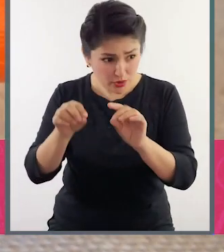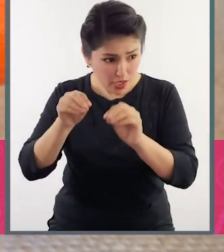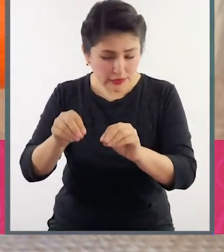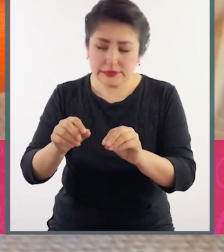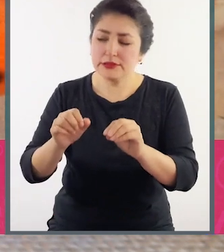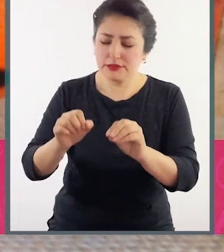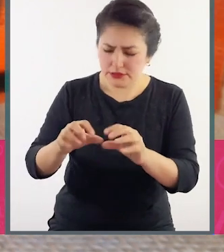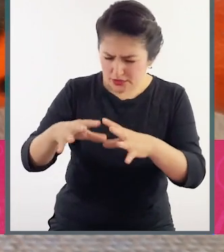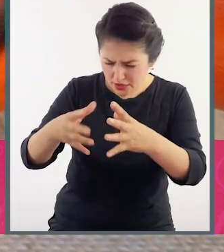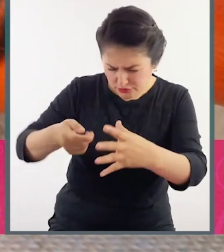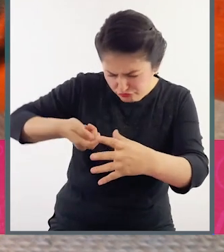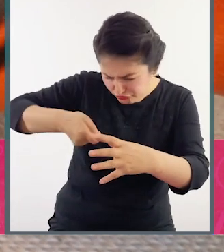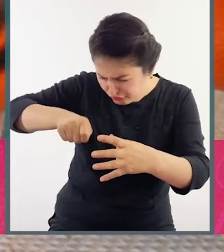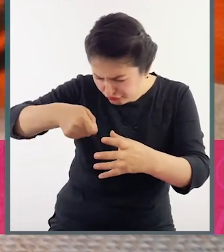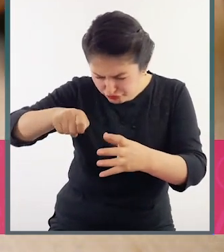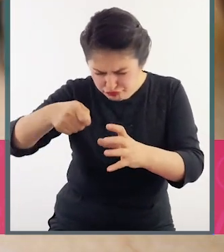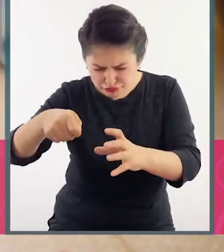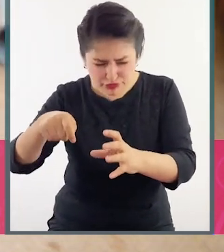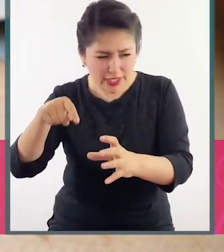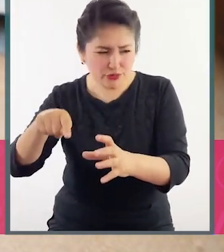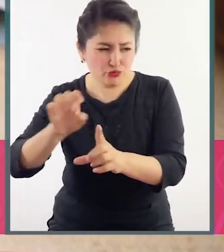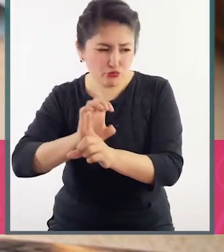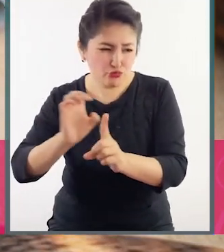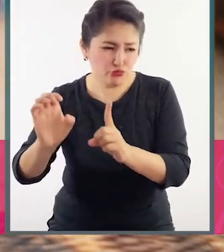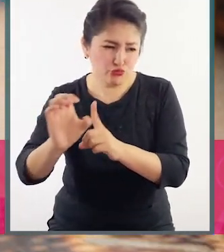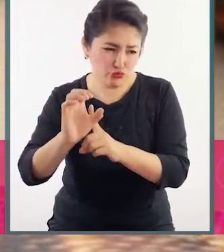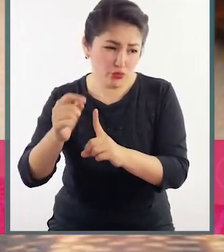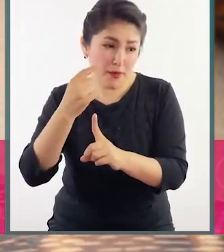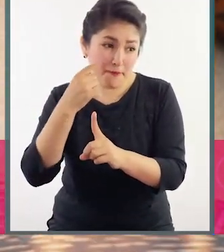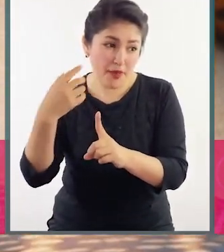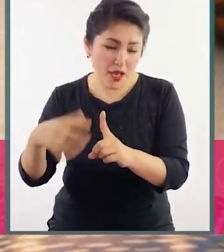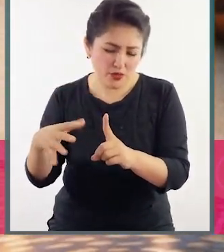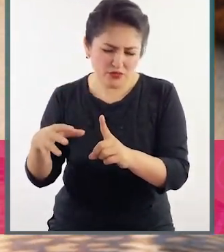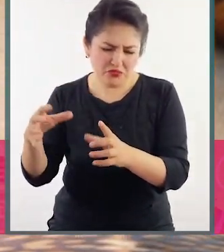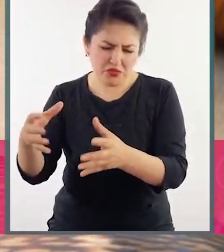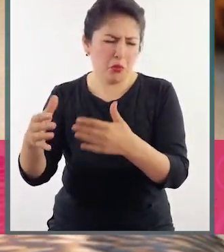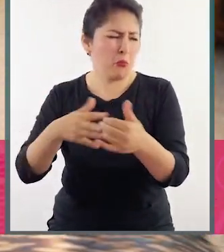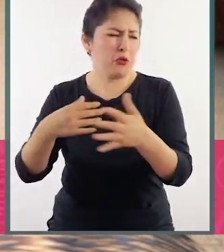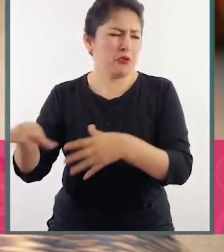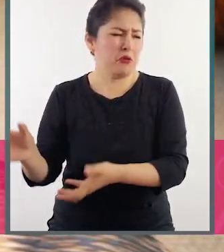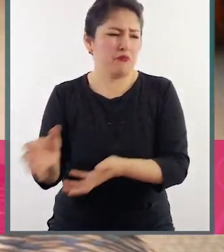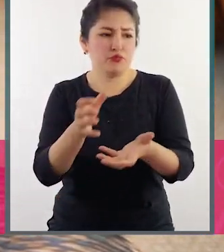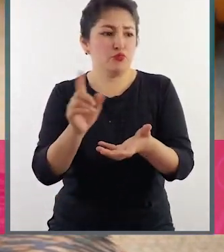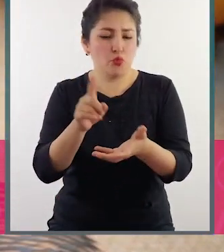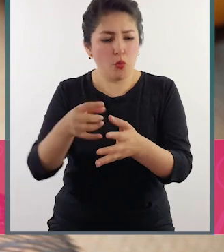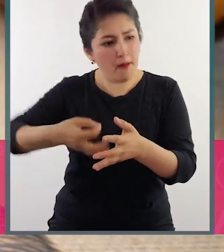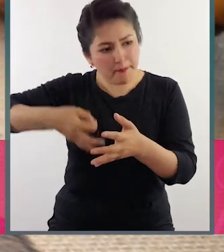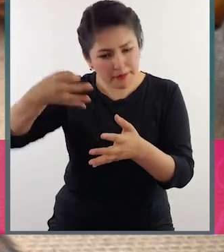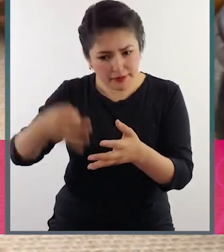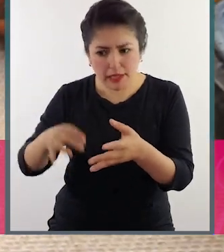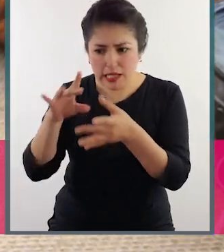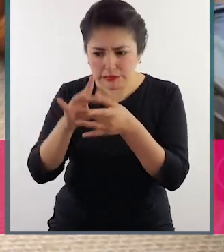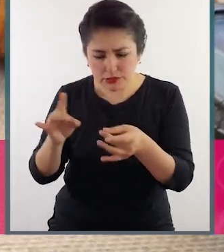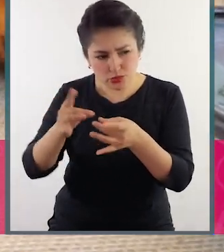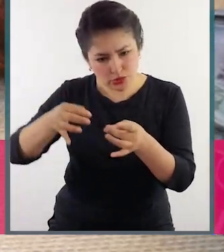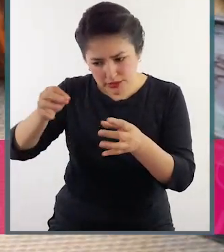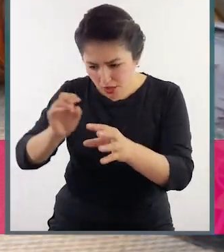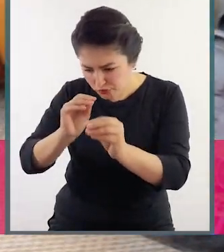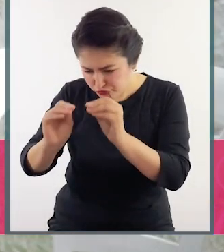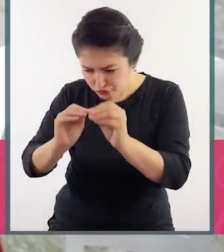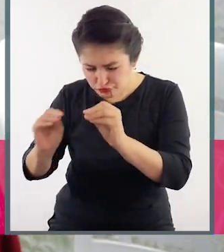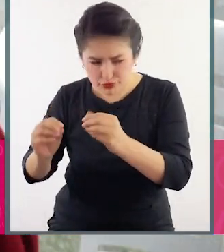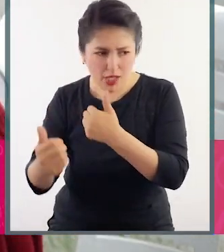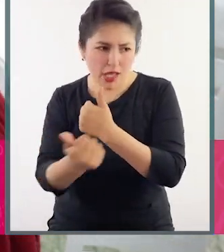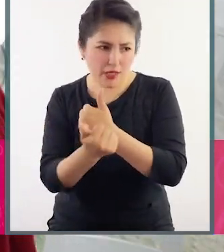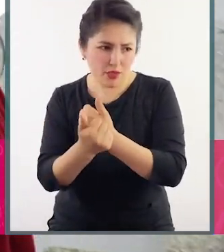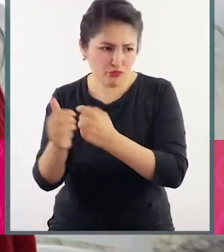lo plasmamos en el mate, ¿no? Entonces es un valor cultural, porque no está llevando un cualquier artesanía, sino que el valor cultural, ¿no?,